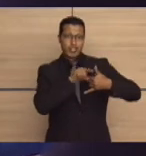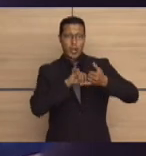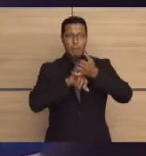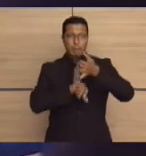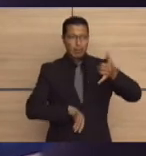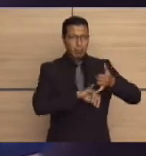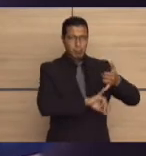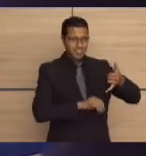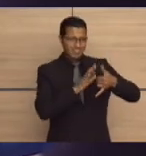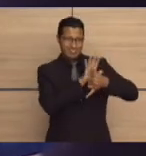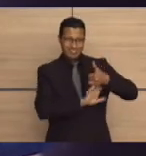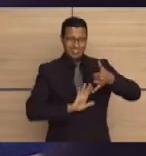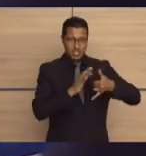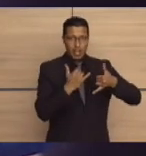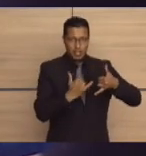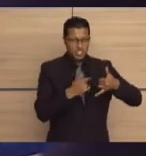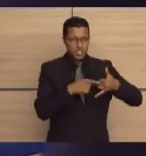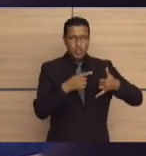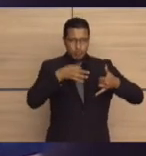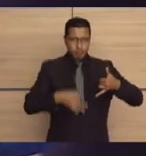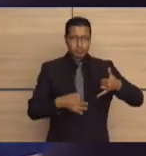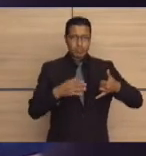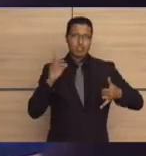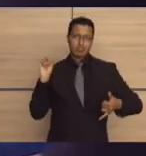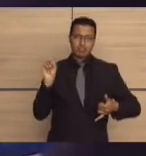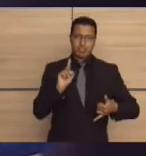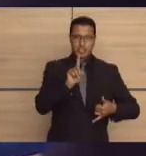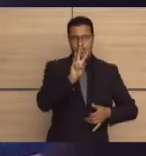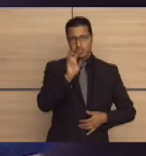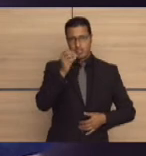Colombia y que existe hace 130 años,